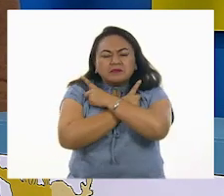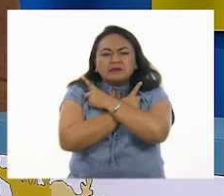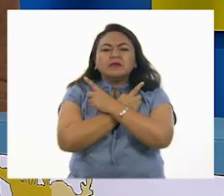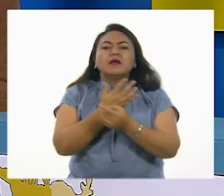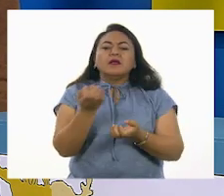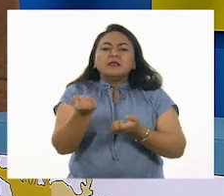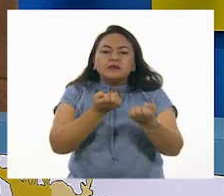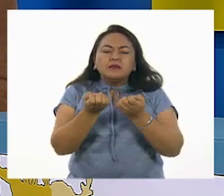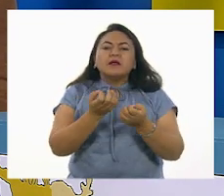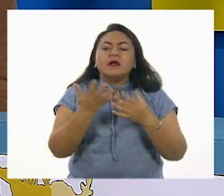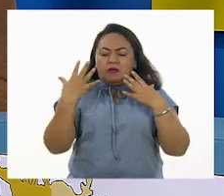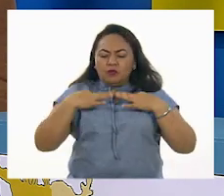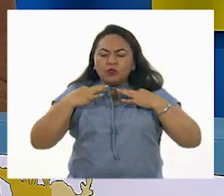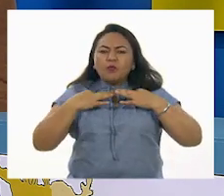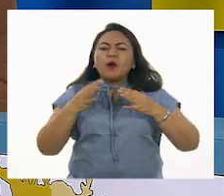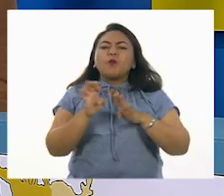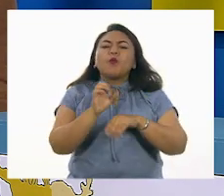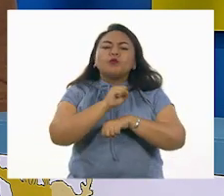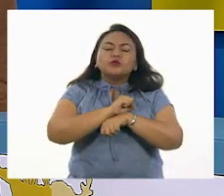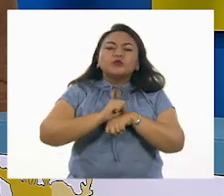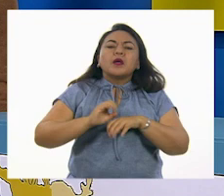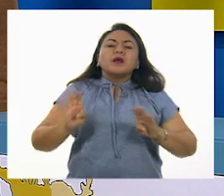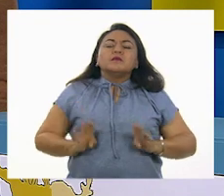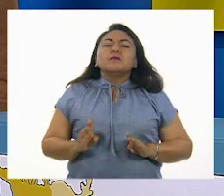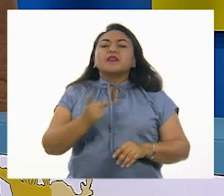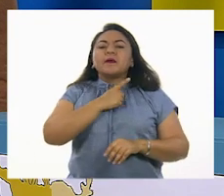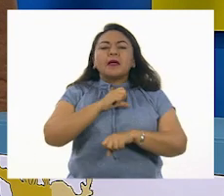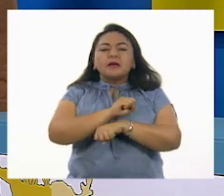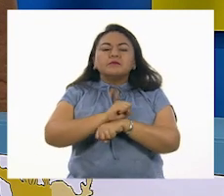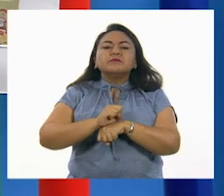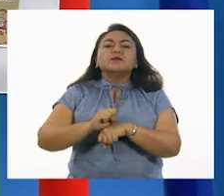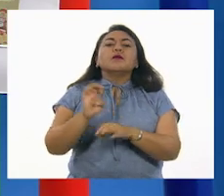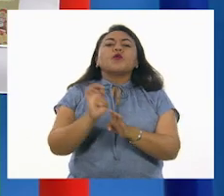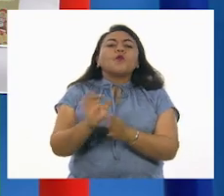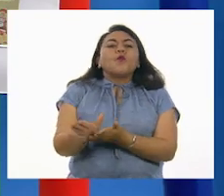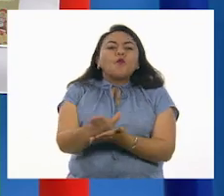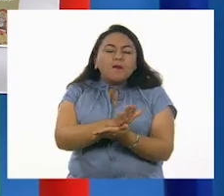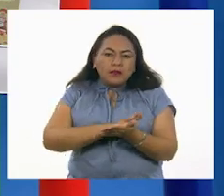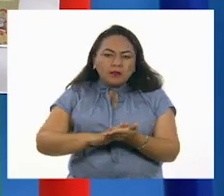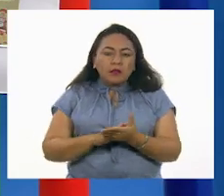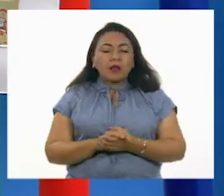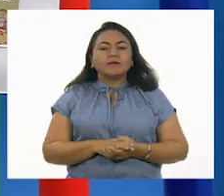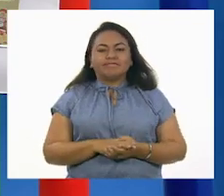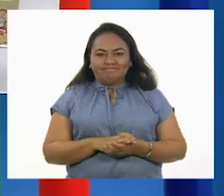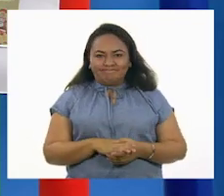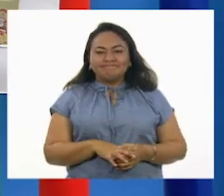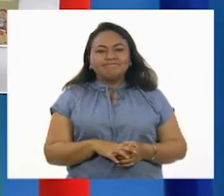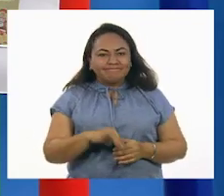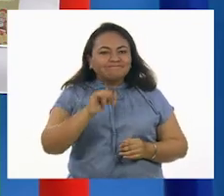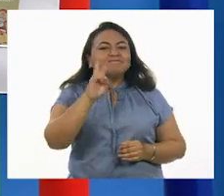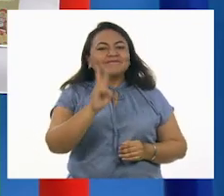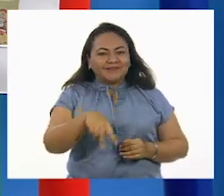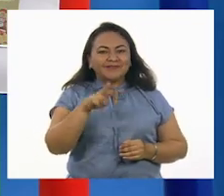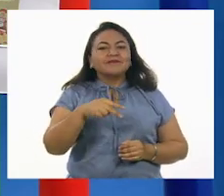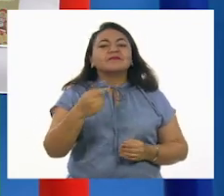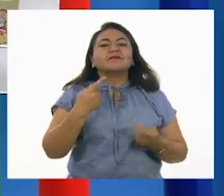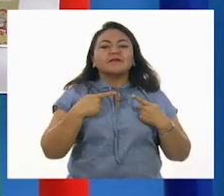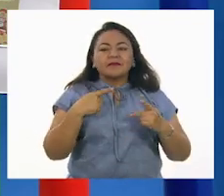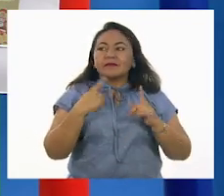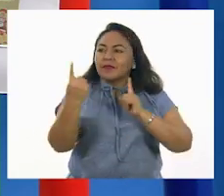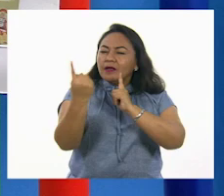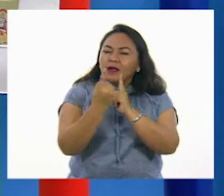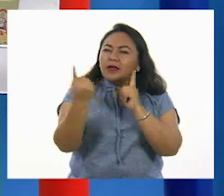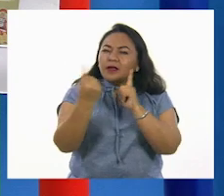abundantes, aportar ropa ligera y un carácter de sencillez y austeridad. Eso es muy cierto. Aprendemos de las personas con